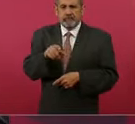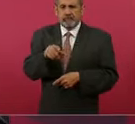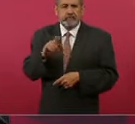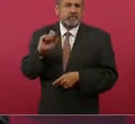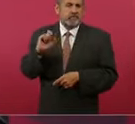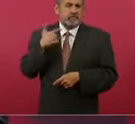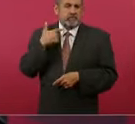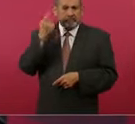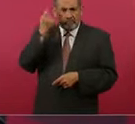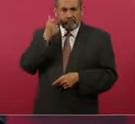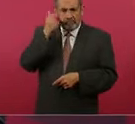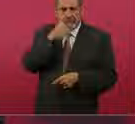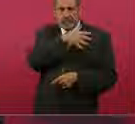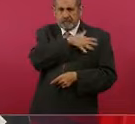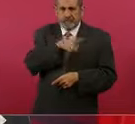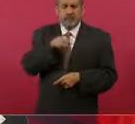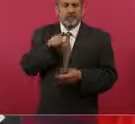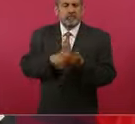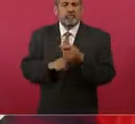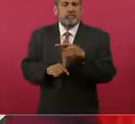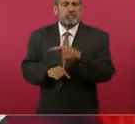retirado